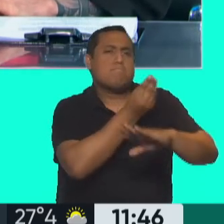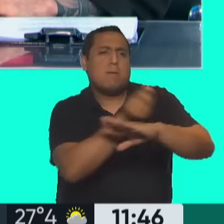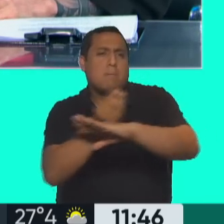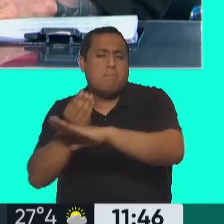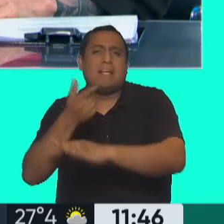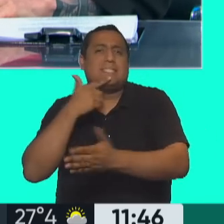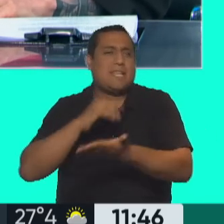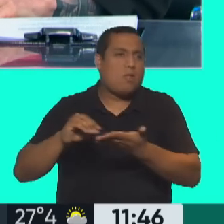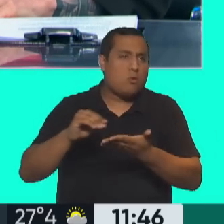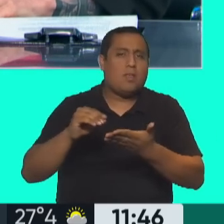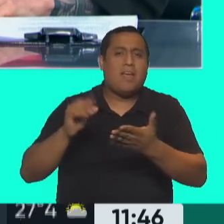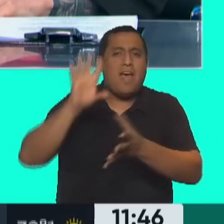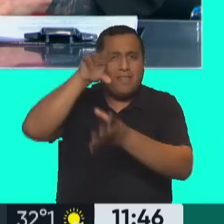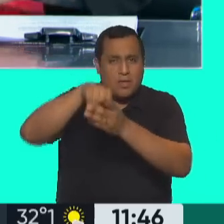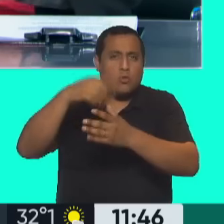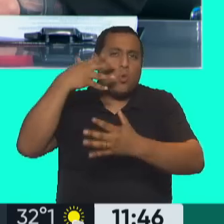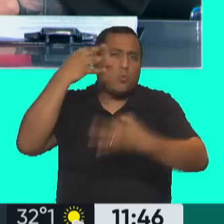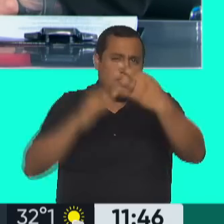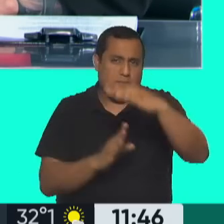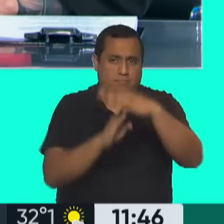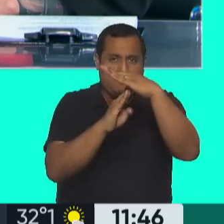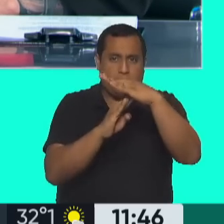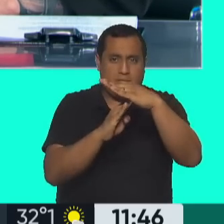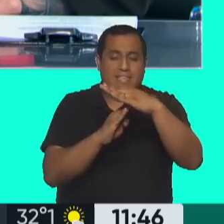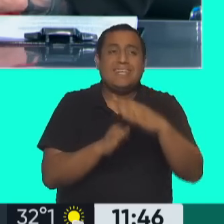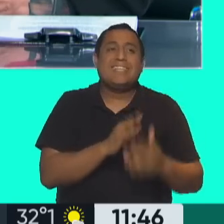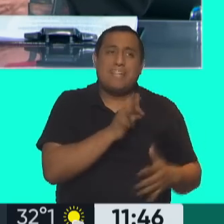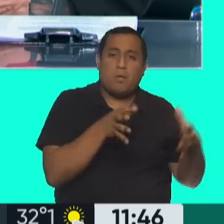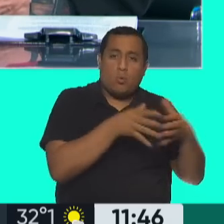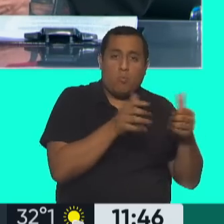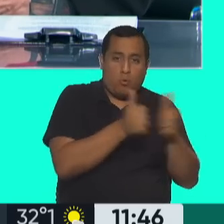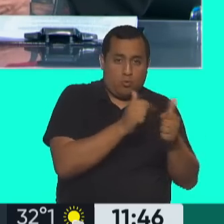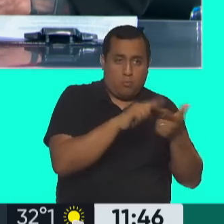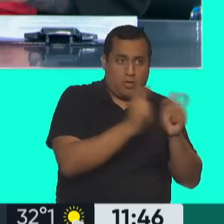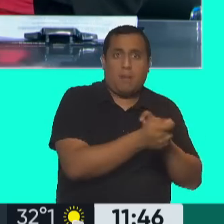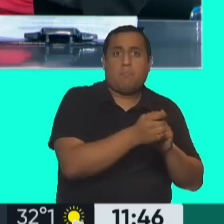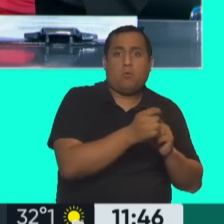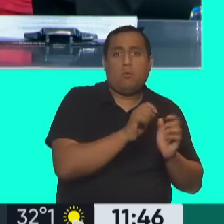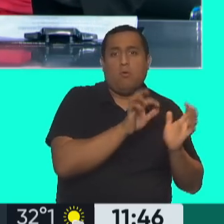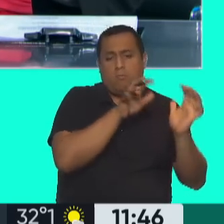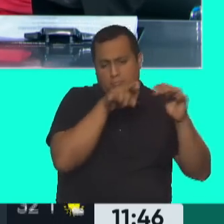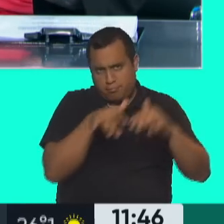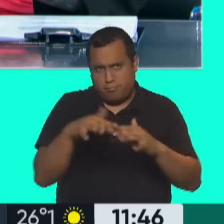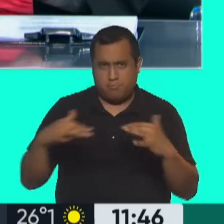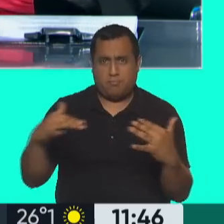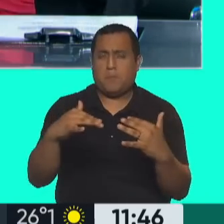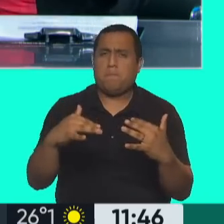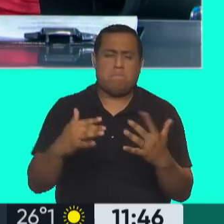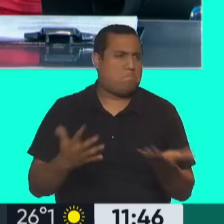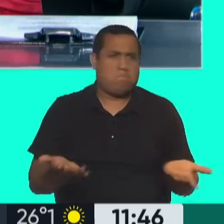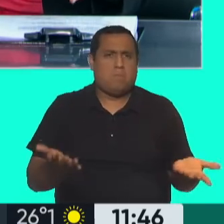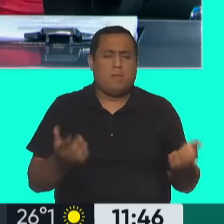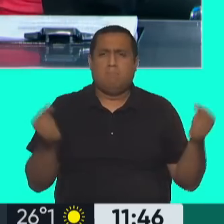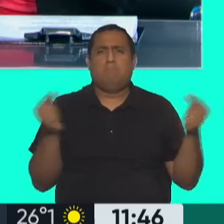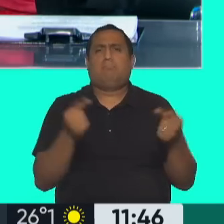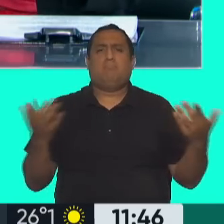de Senadores en el Consejo de la Magistratura. Sabemos que Juntos por el Cambio no bajó al recinto. Alguna contradicción hay en esto de defender